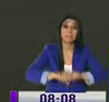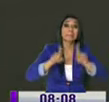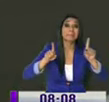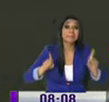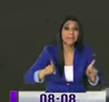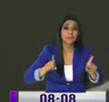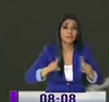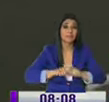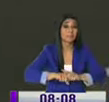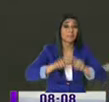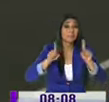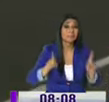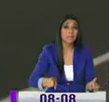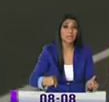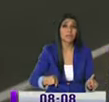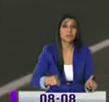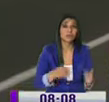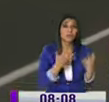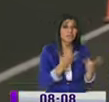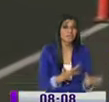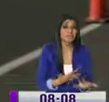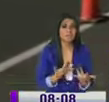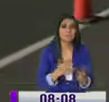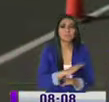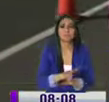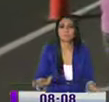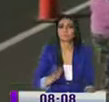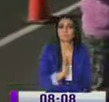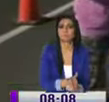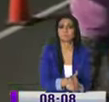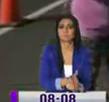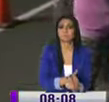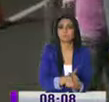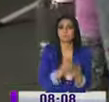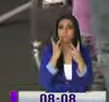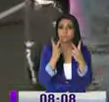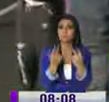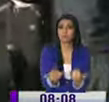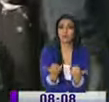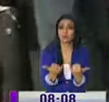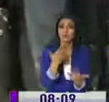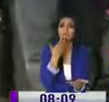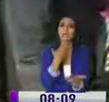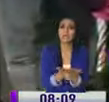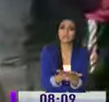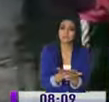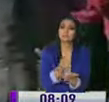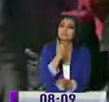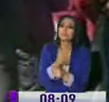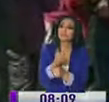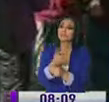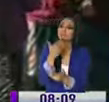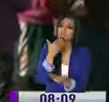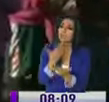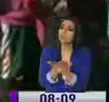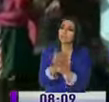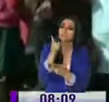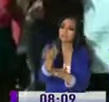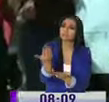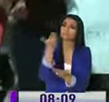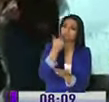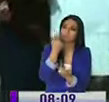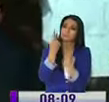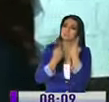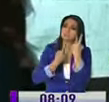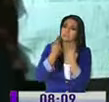moradores no vamos a esperar más sino como ustedes ven y gracias por eso le digo gracias por estas visitas porque